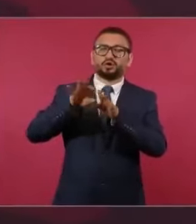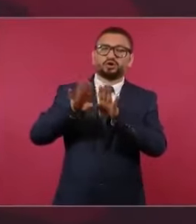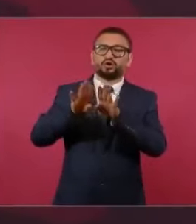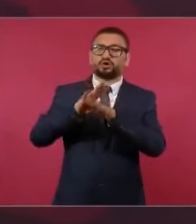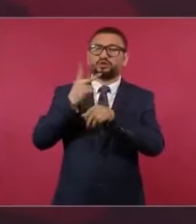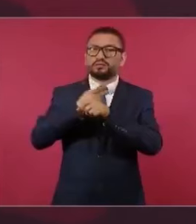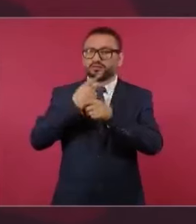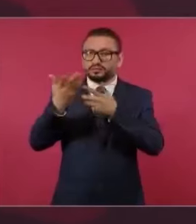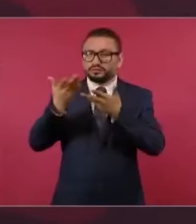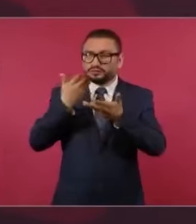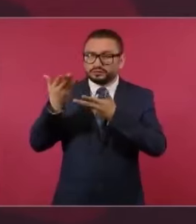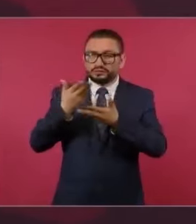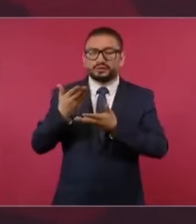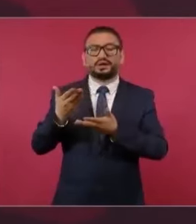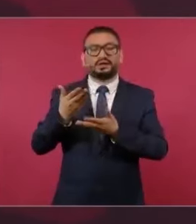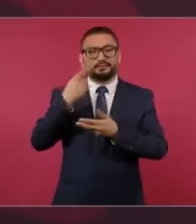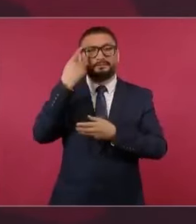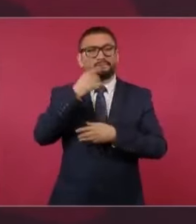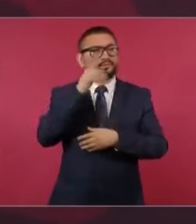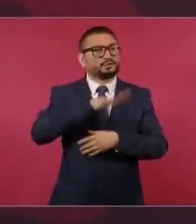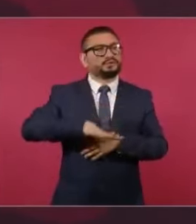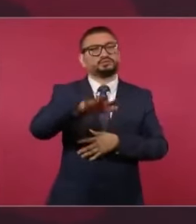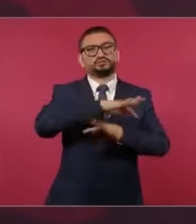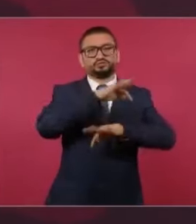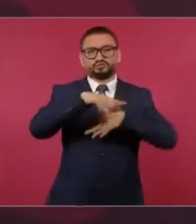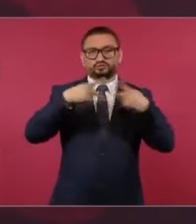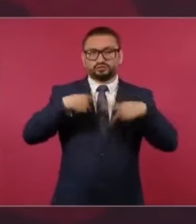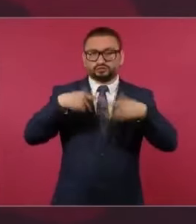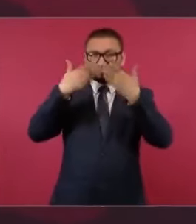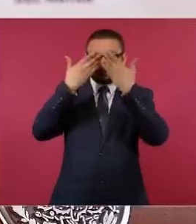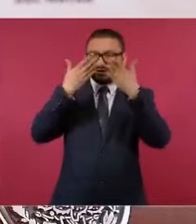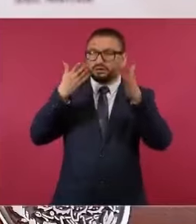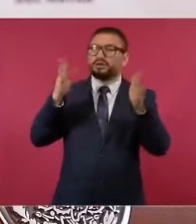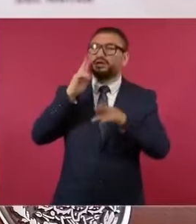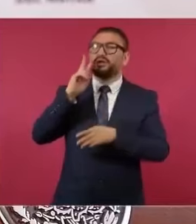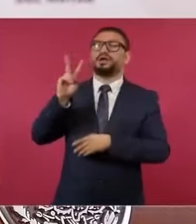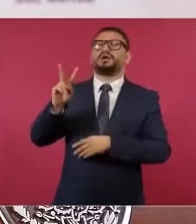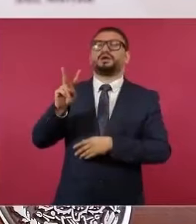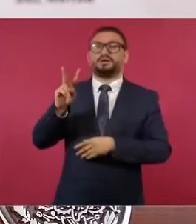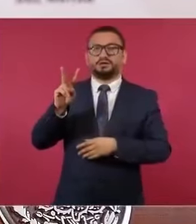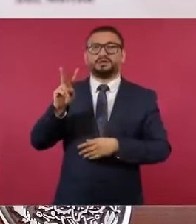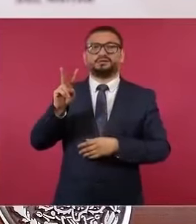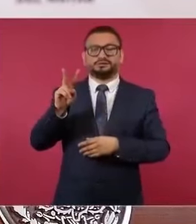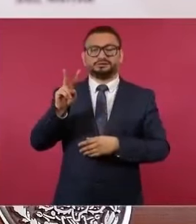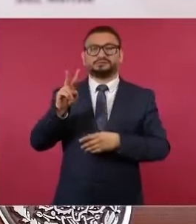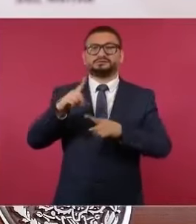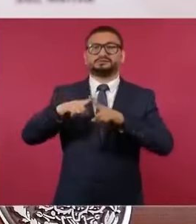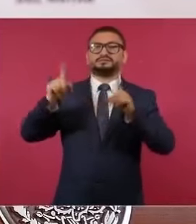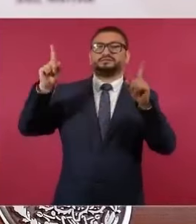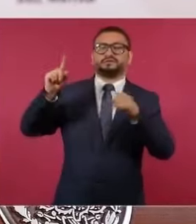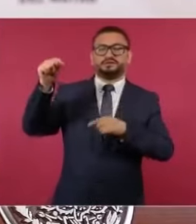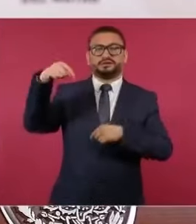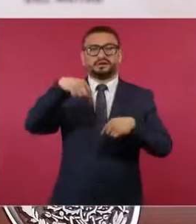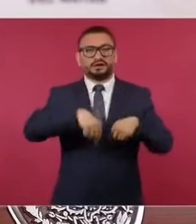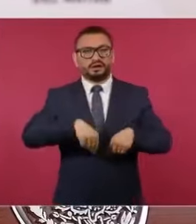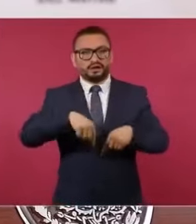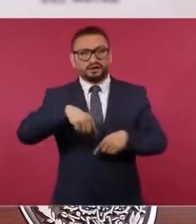Unidos para que vea la gente de que